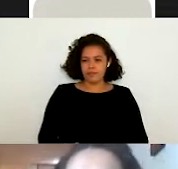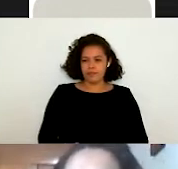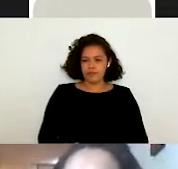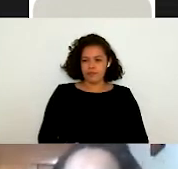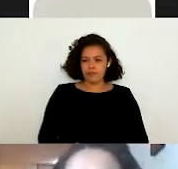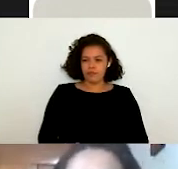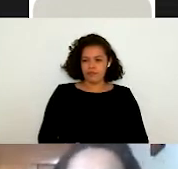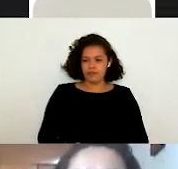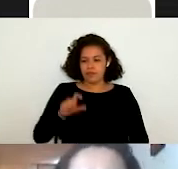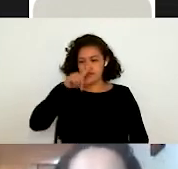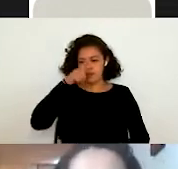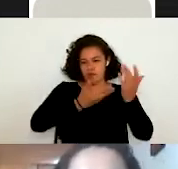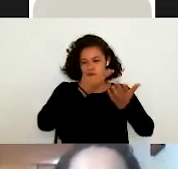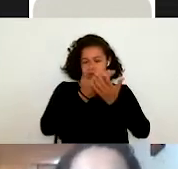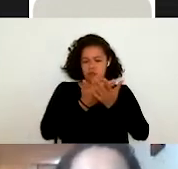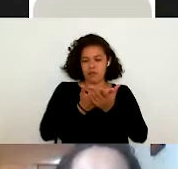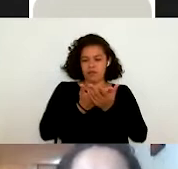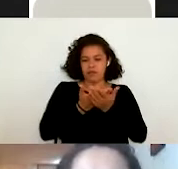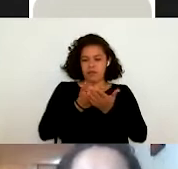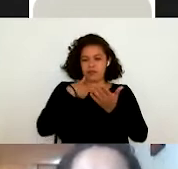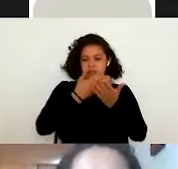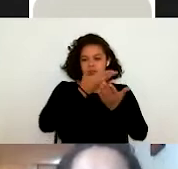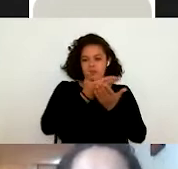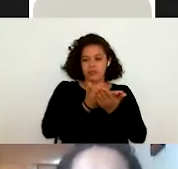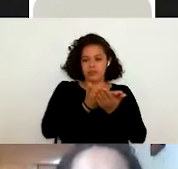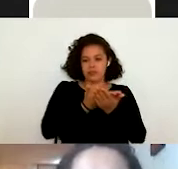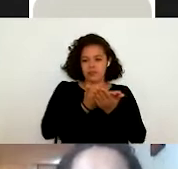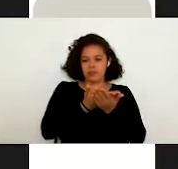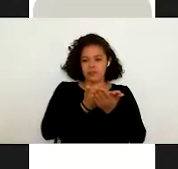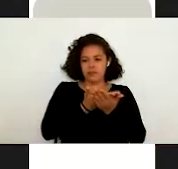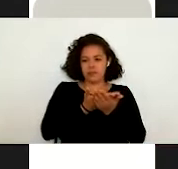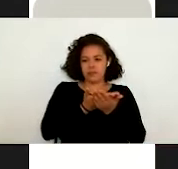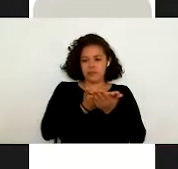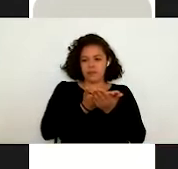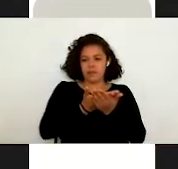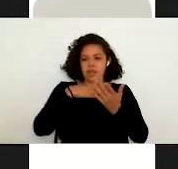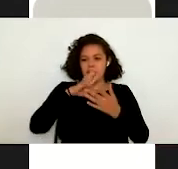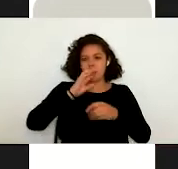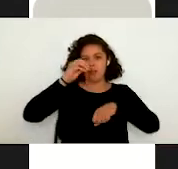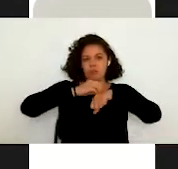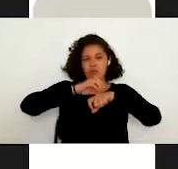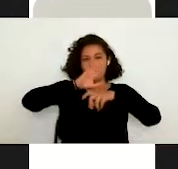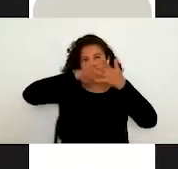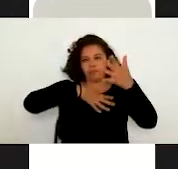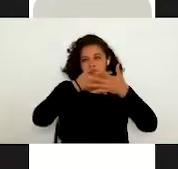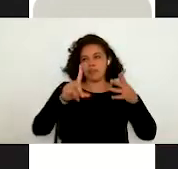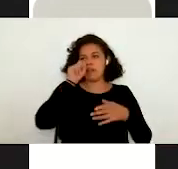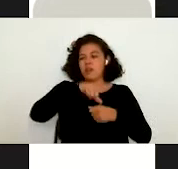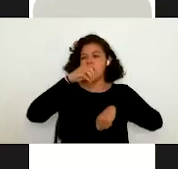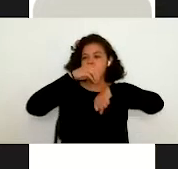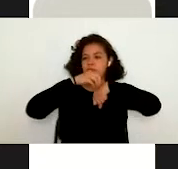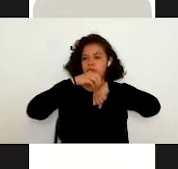cronograma. Y la propuesta, les decía, sería que lo presenten gráficamente, ¿no? También se puede presentar